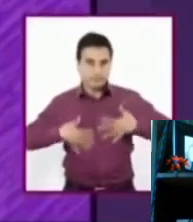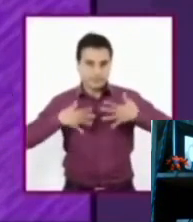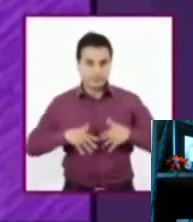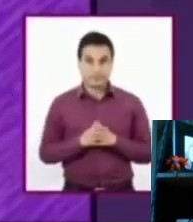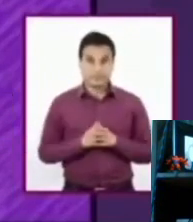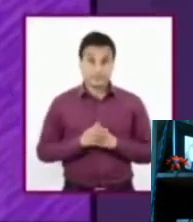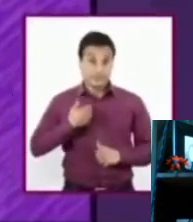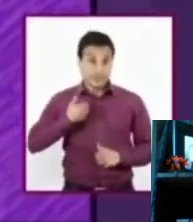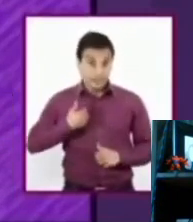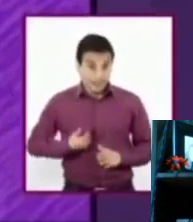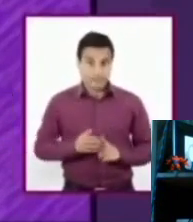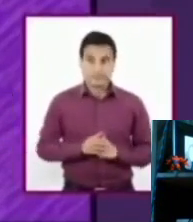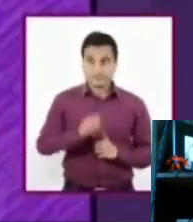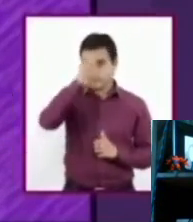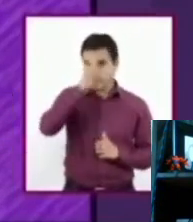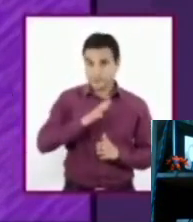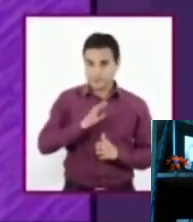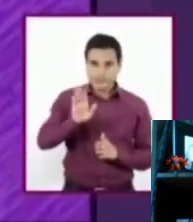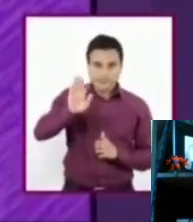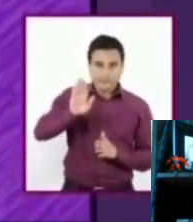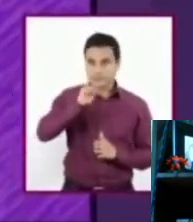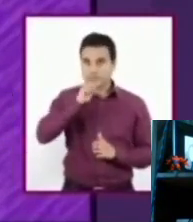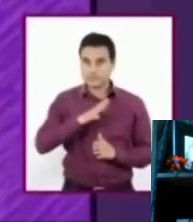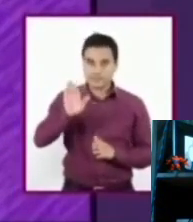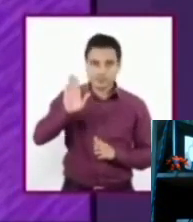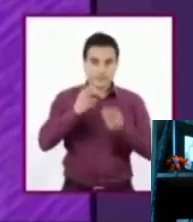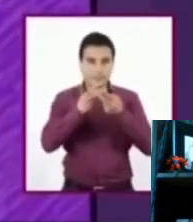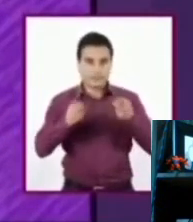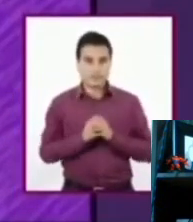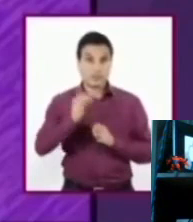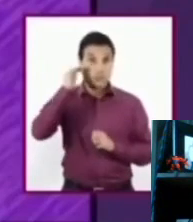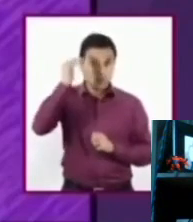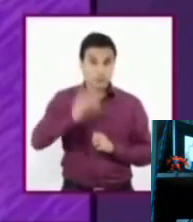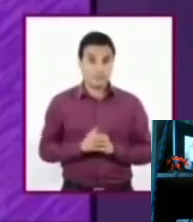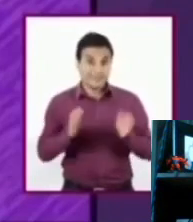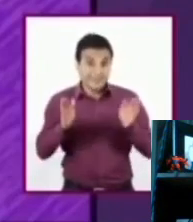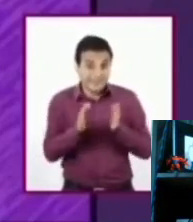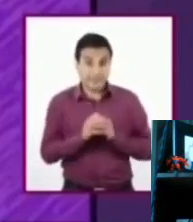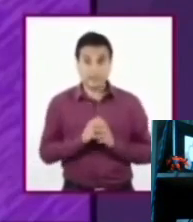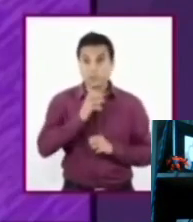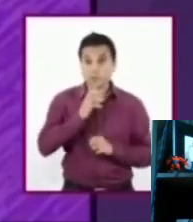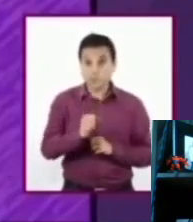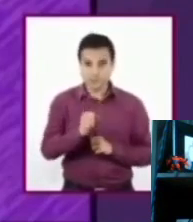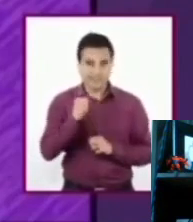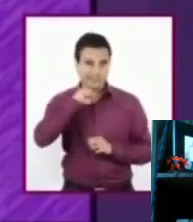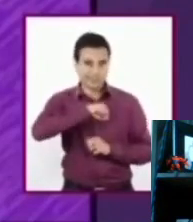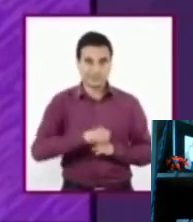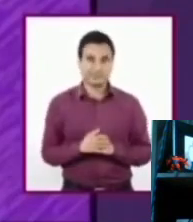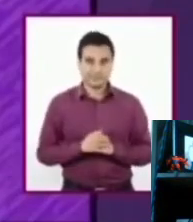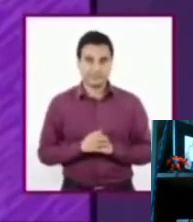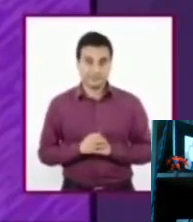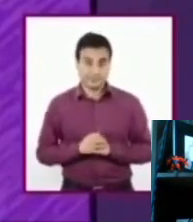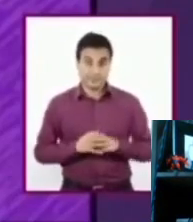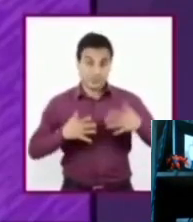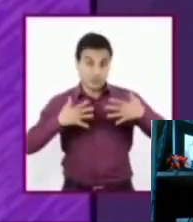am yes we are más los adjetivos 'top ten' your hand son la